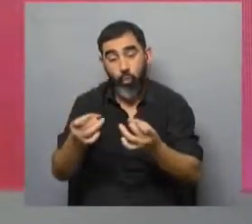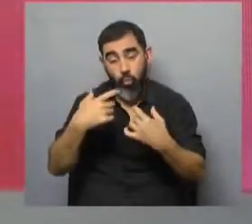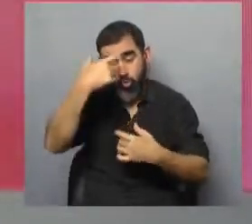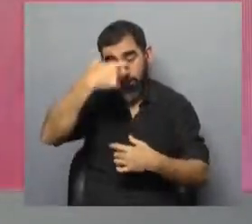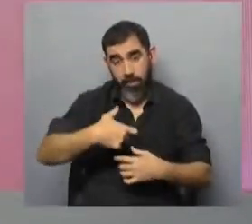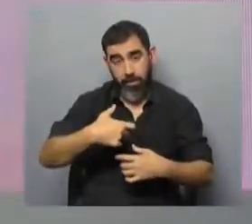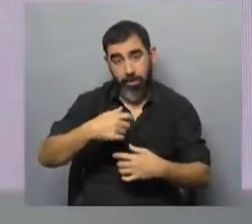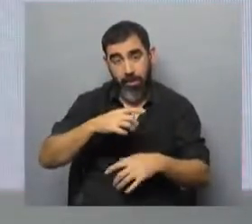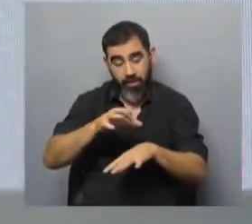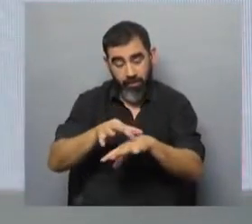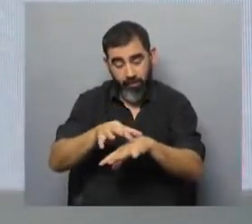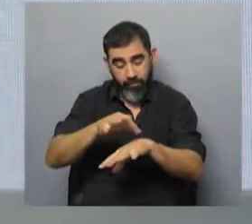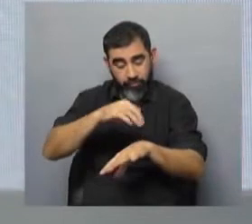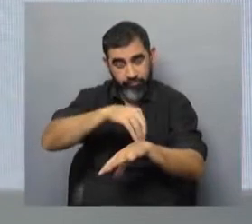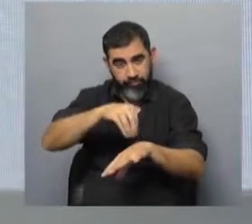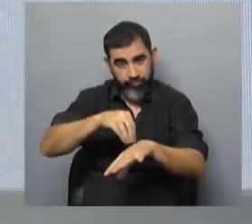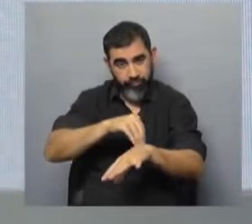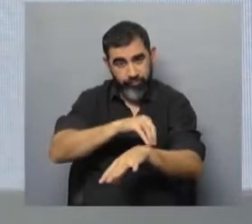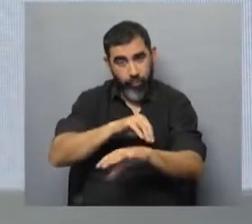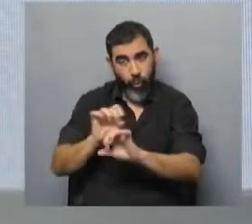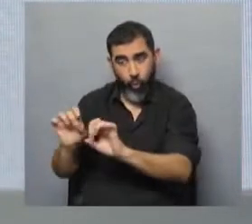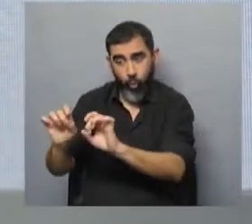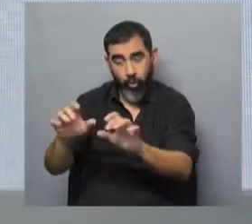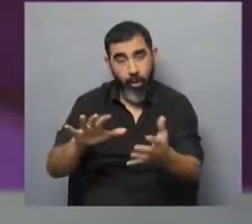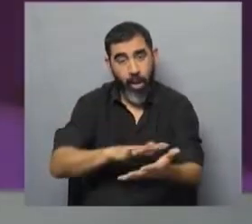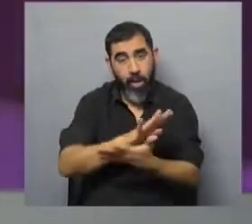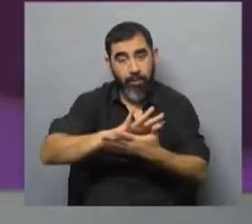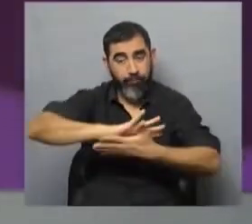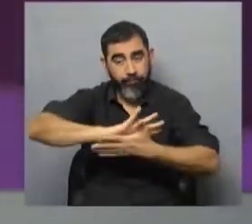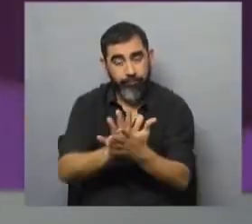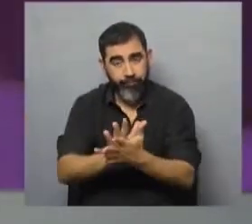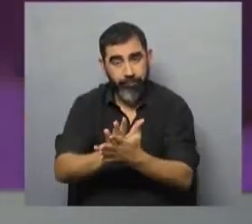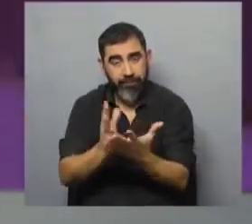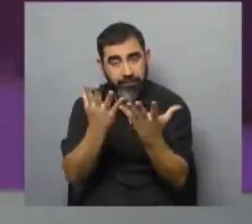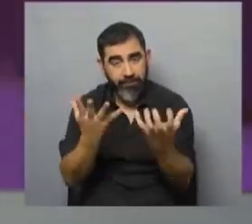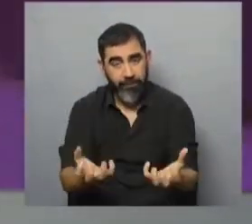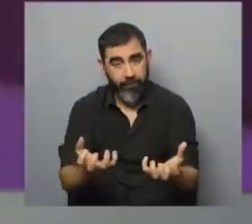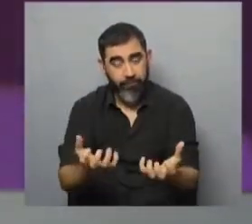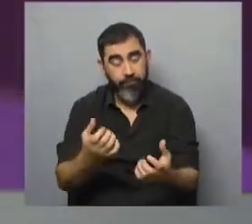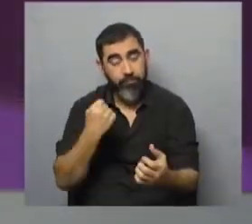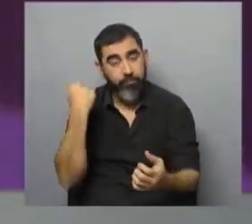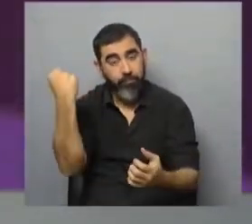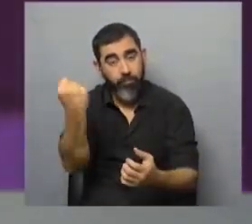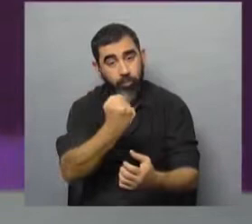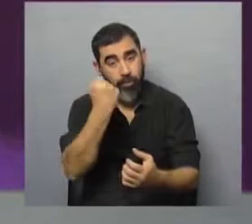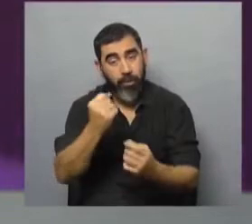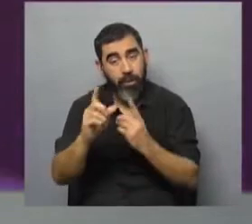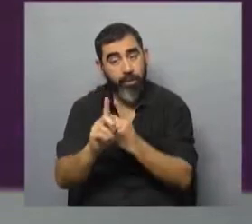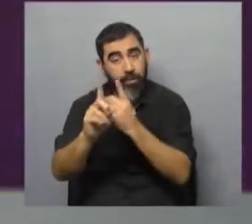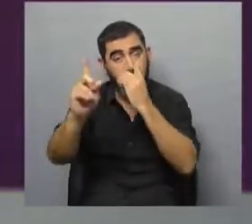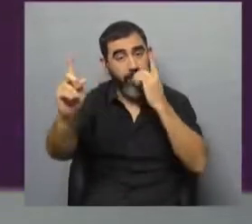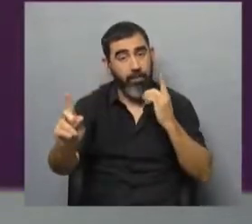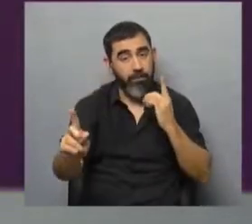esas pústulas que son contagiosas hasta que se secan y se forman costras, es importante mantener distancia a